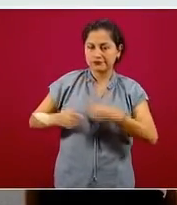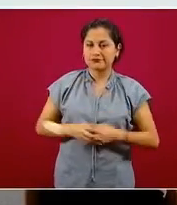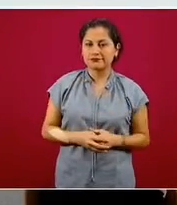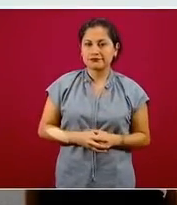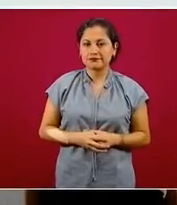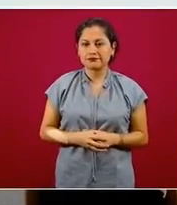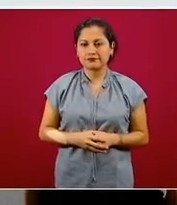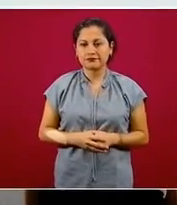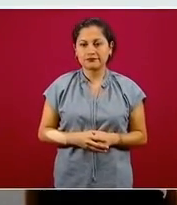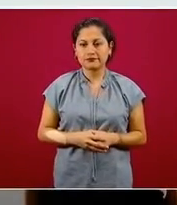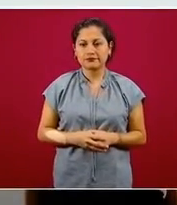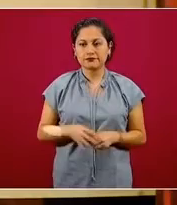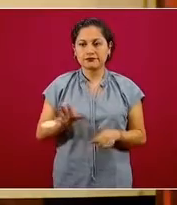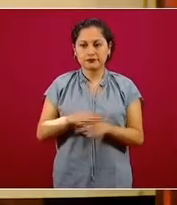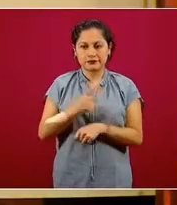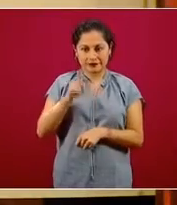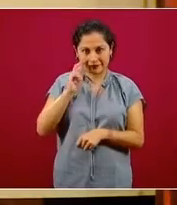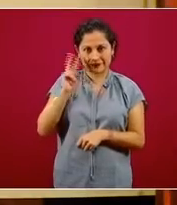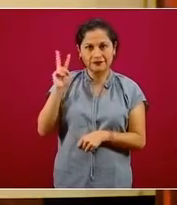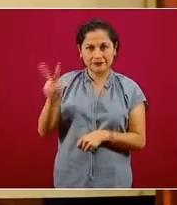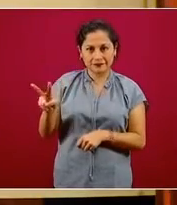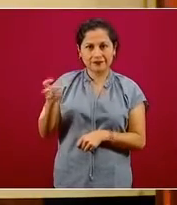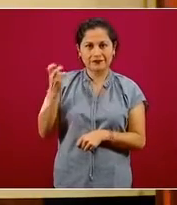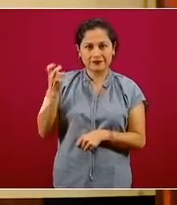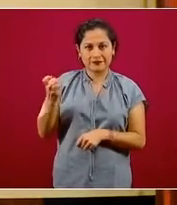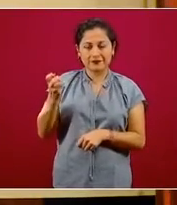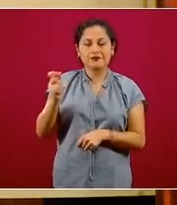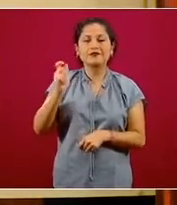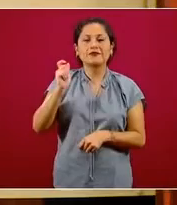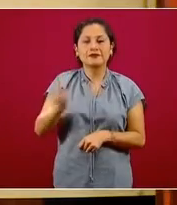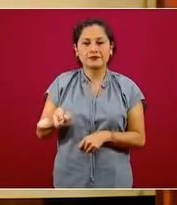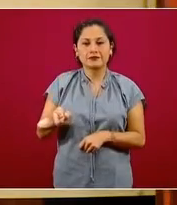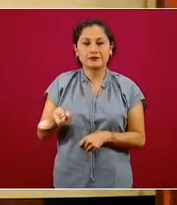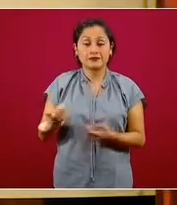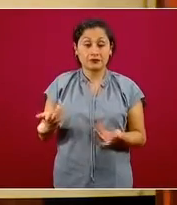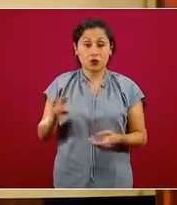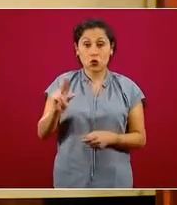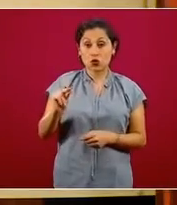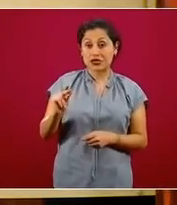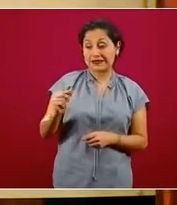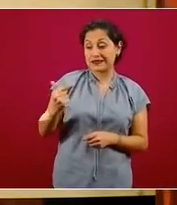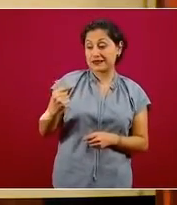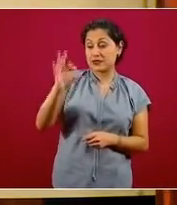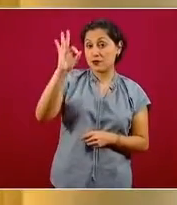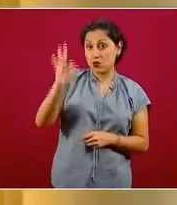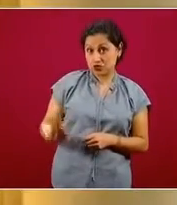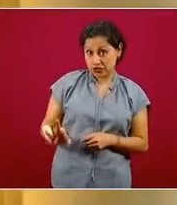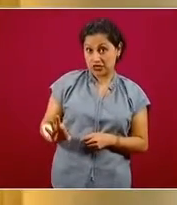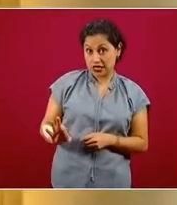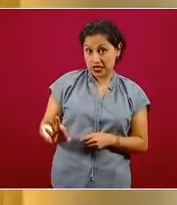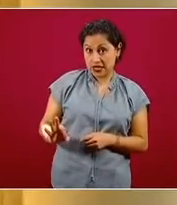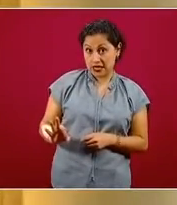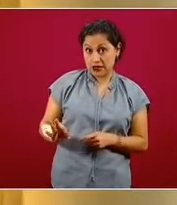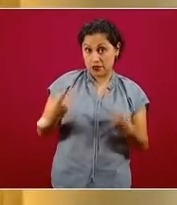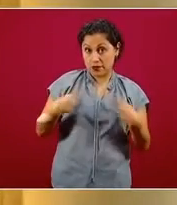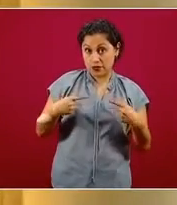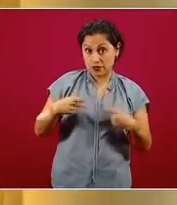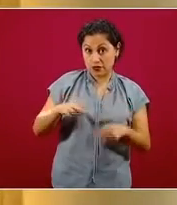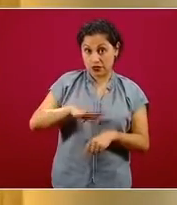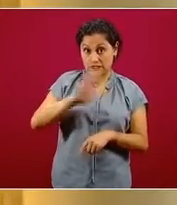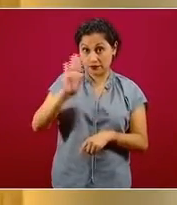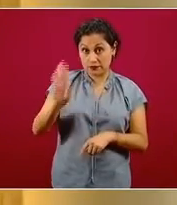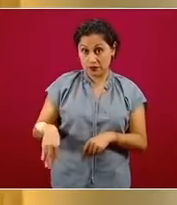pueden notar directamente en este gráfico es que el 87% de estas defunciones que acaban de